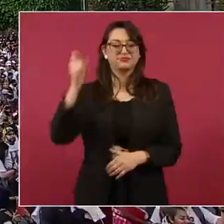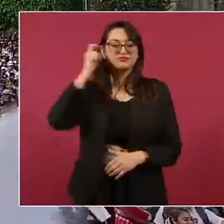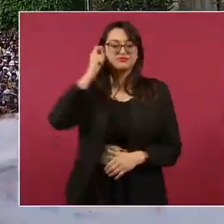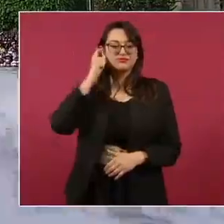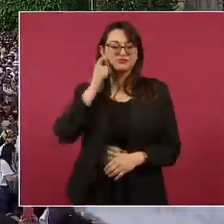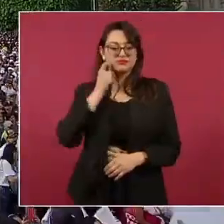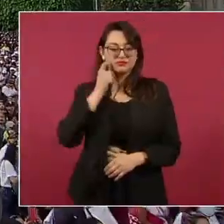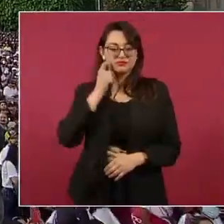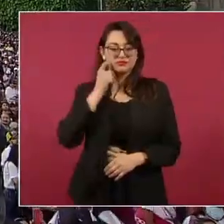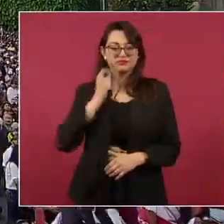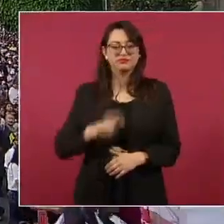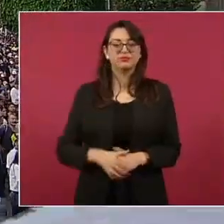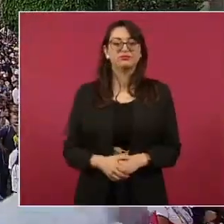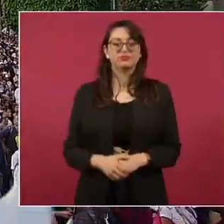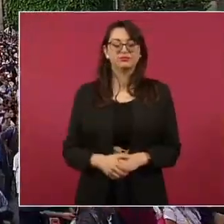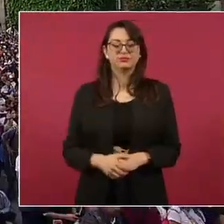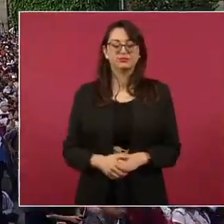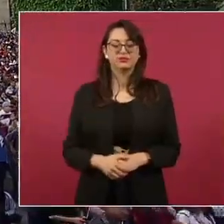Guerrero,